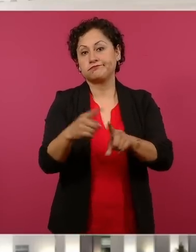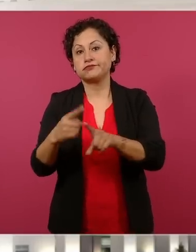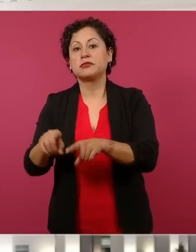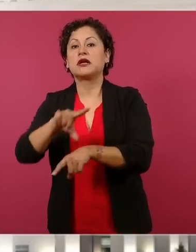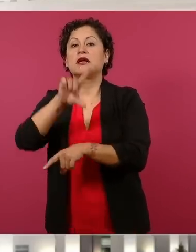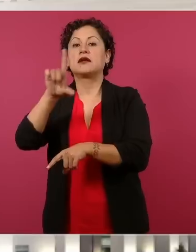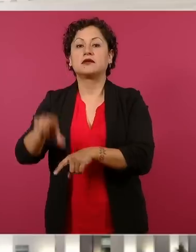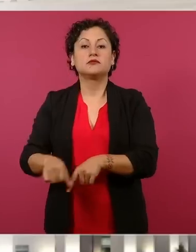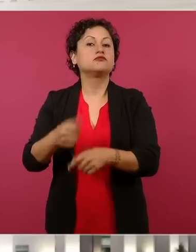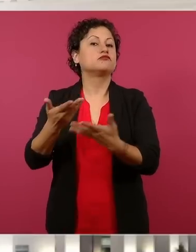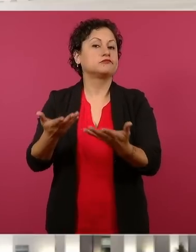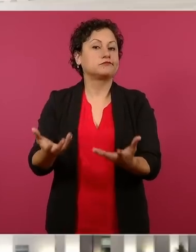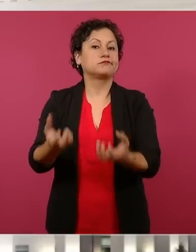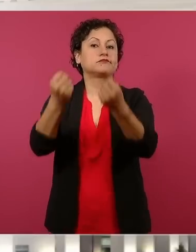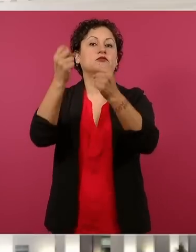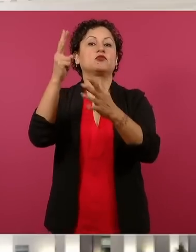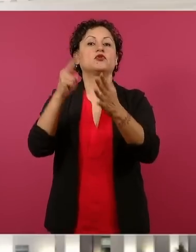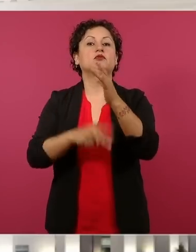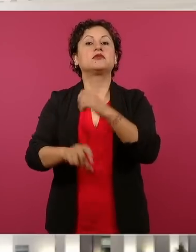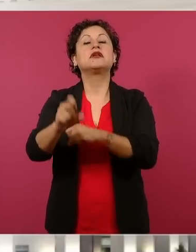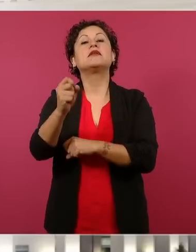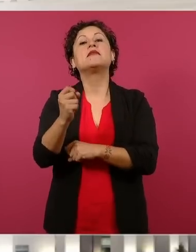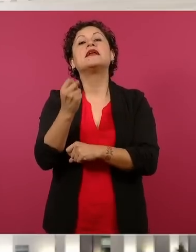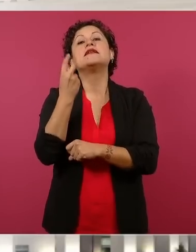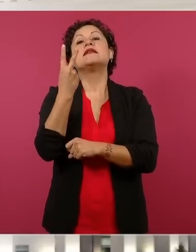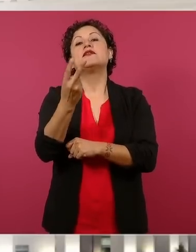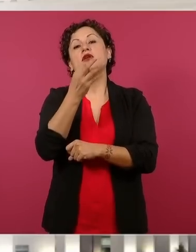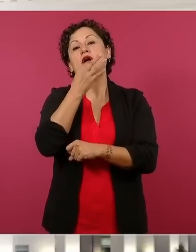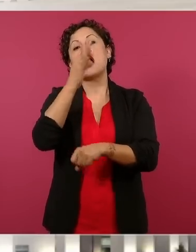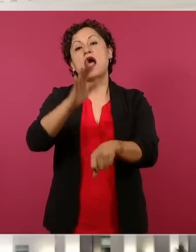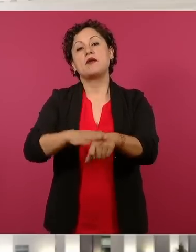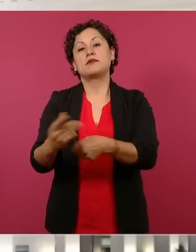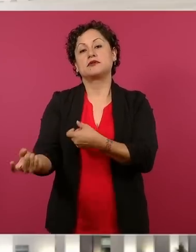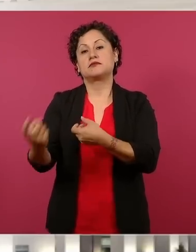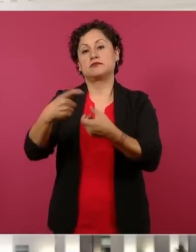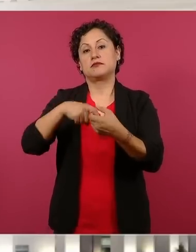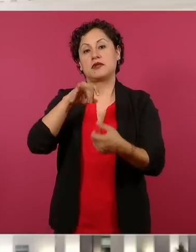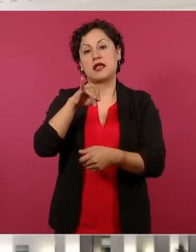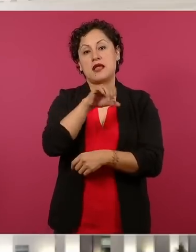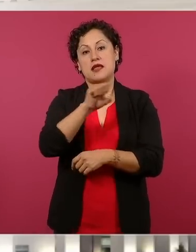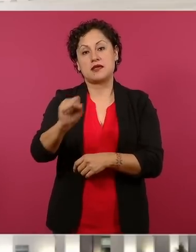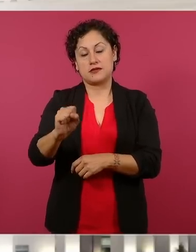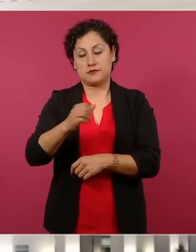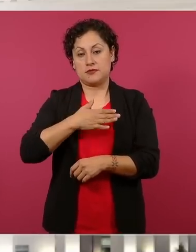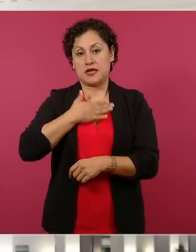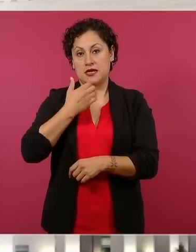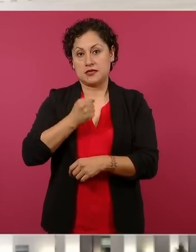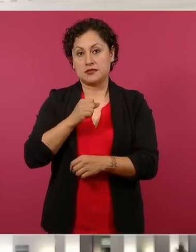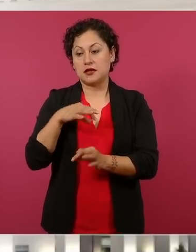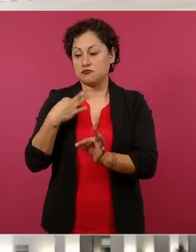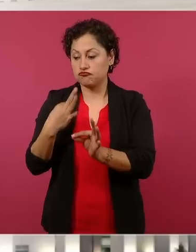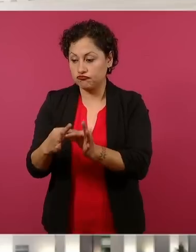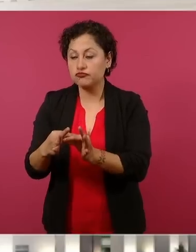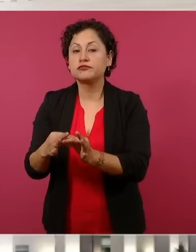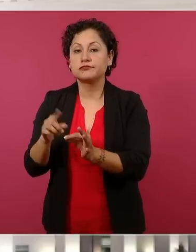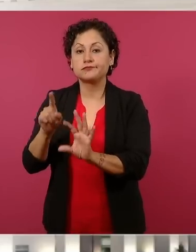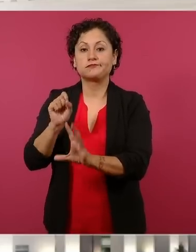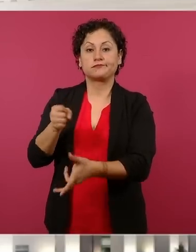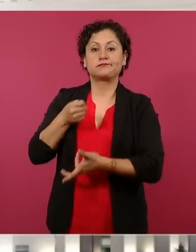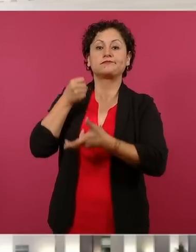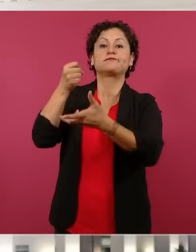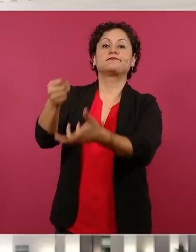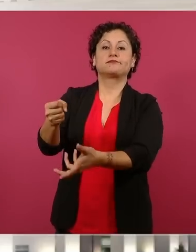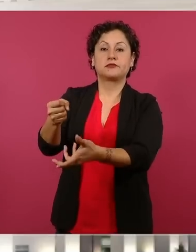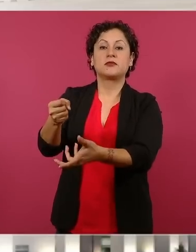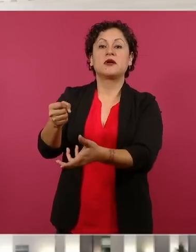y en 2022 se anunció su transferencia ya al IMSS Bienestar para su conclusión. Hubo una inversión